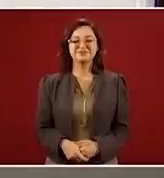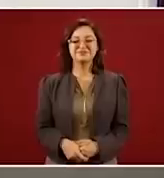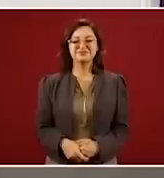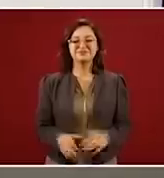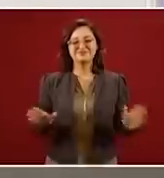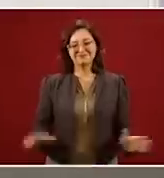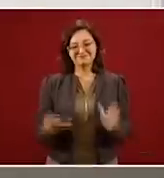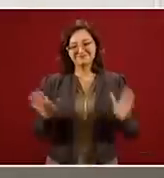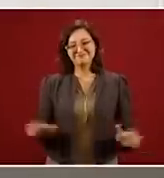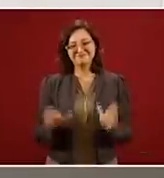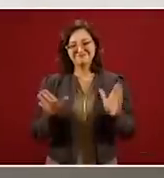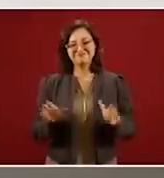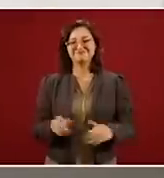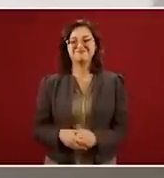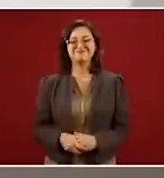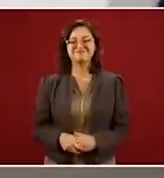Ánimo, ánimo.